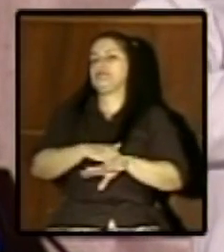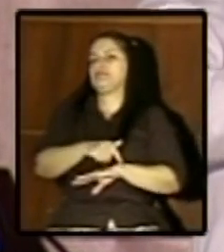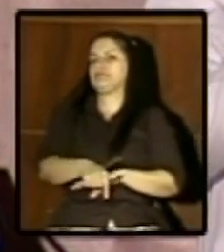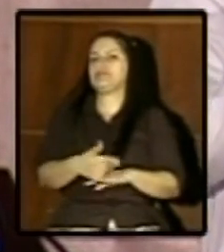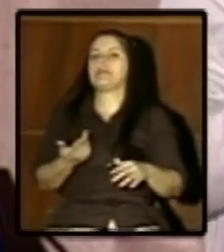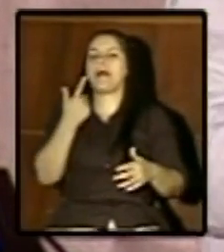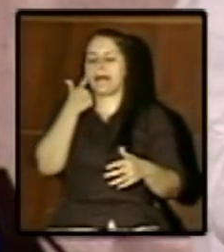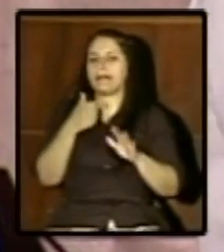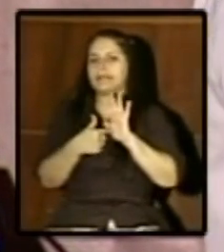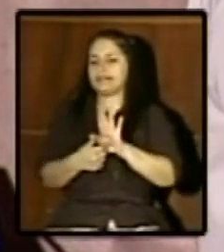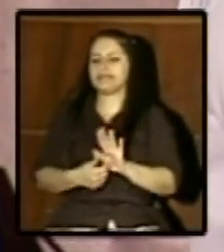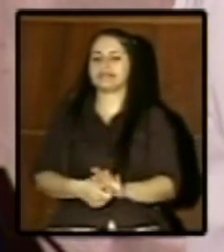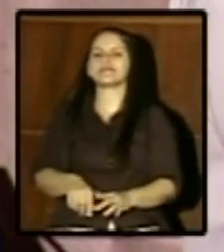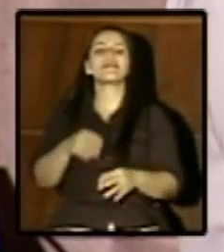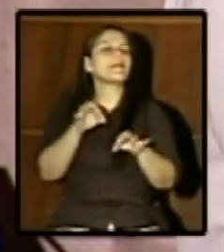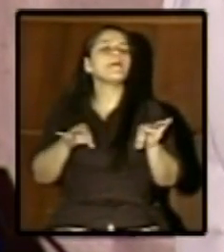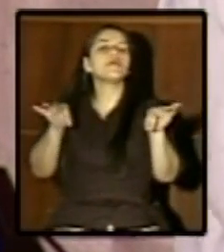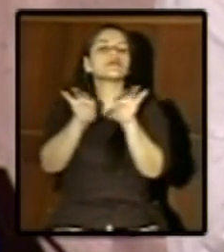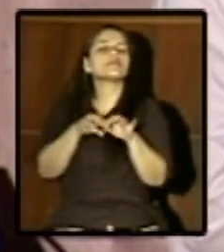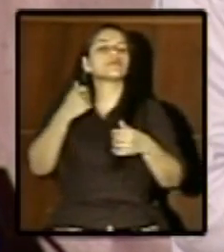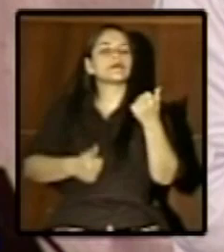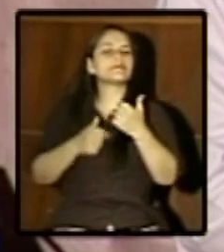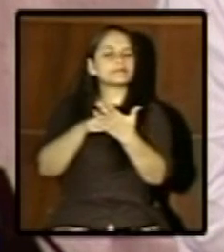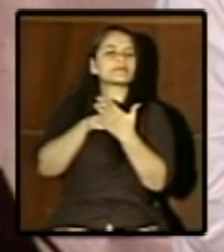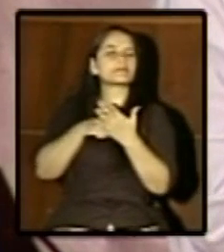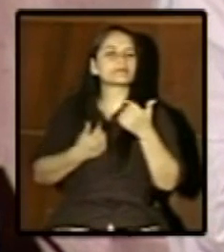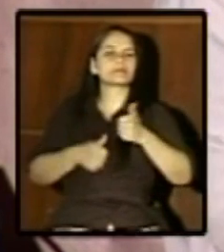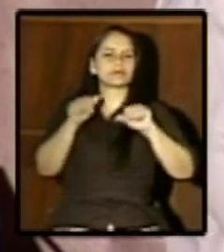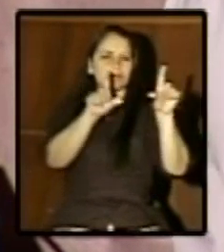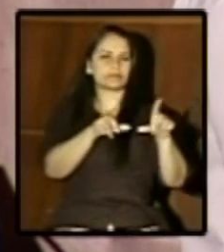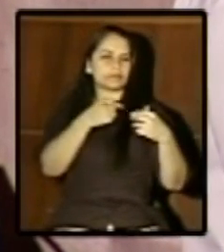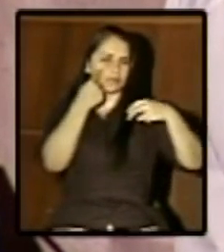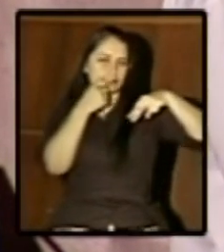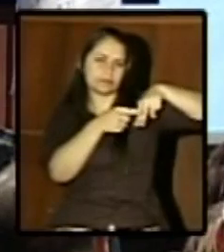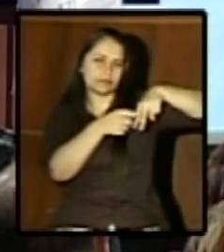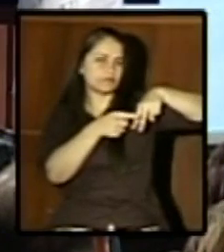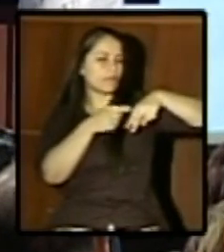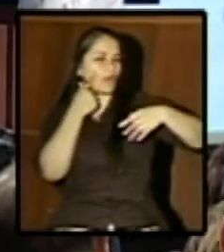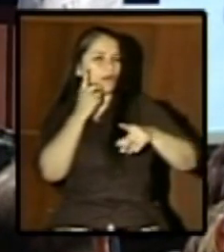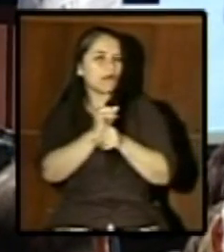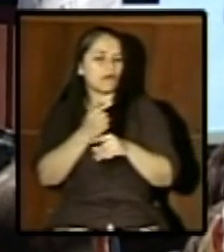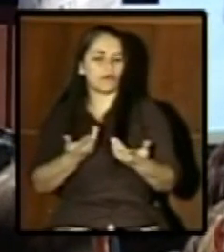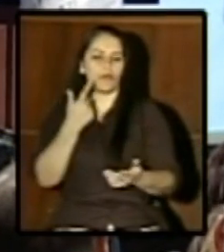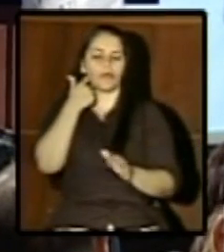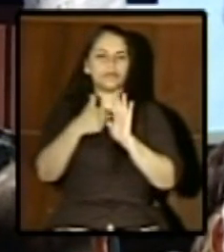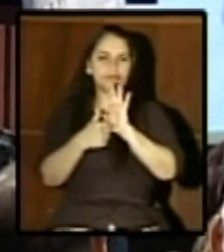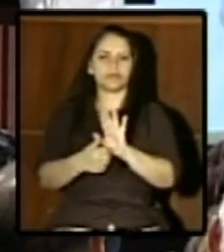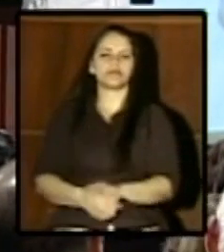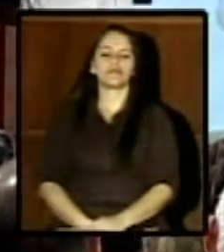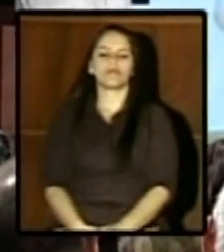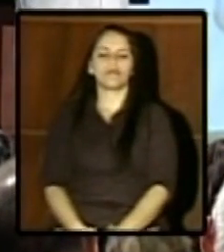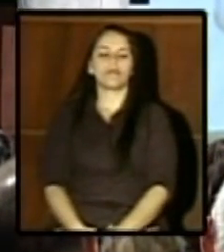cartílago o hay un daño en el menisco. Y eso no es o sea, la radiografía debe siempre mostrar un espacio articular adecuado.